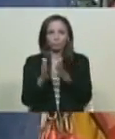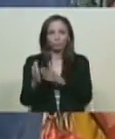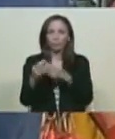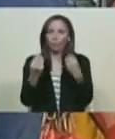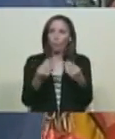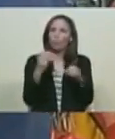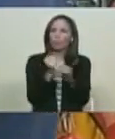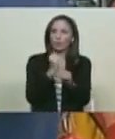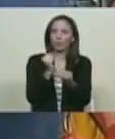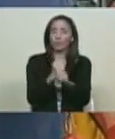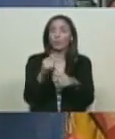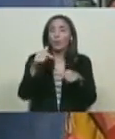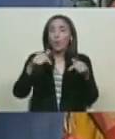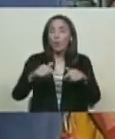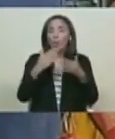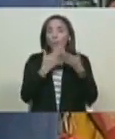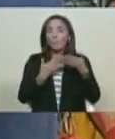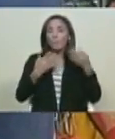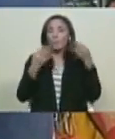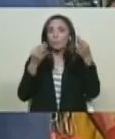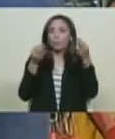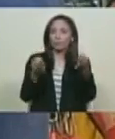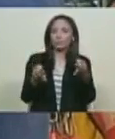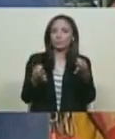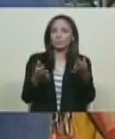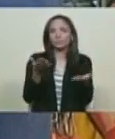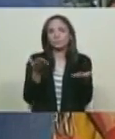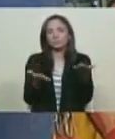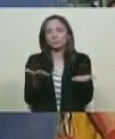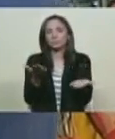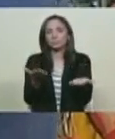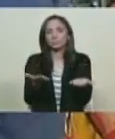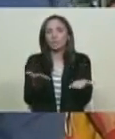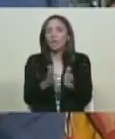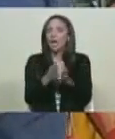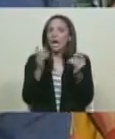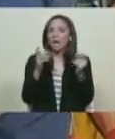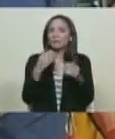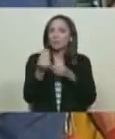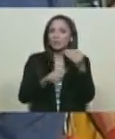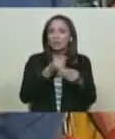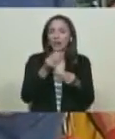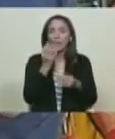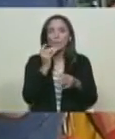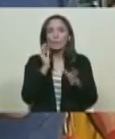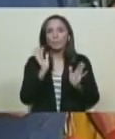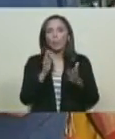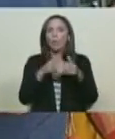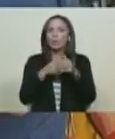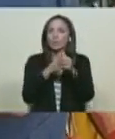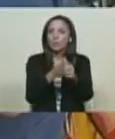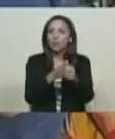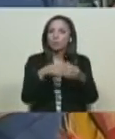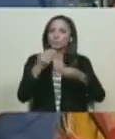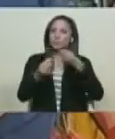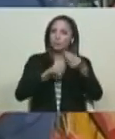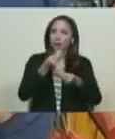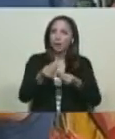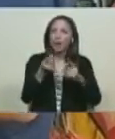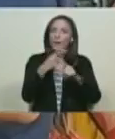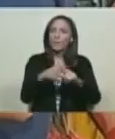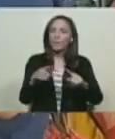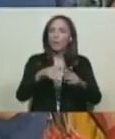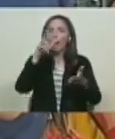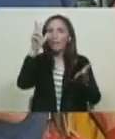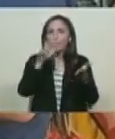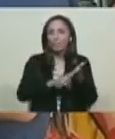Nosotros proponemos que se implemente una guía, pero que vaya avalado